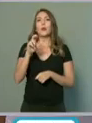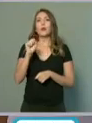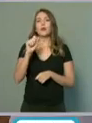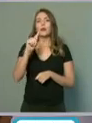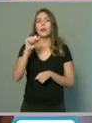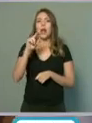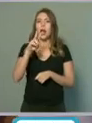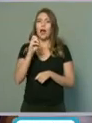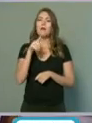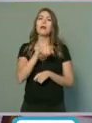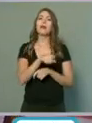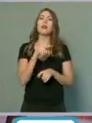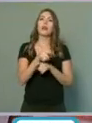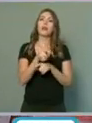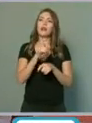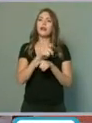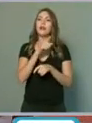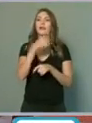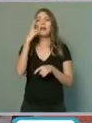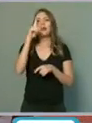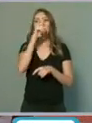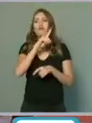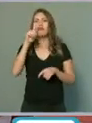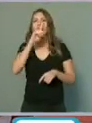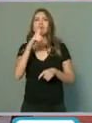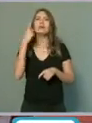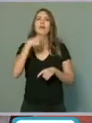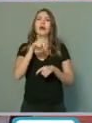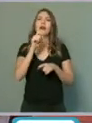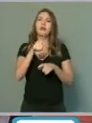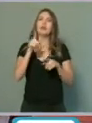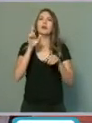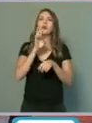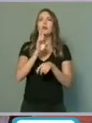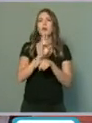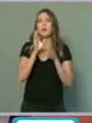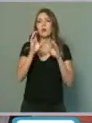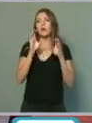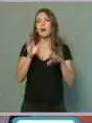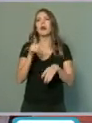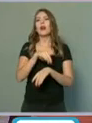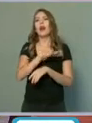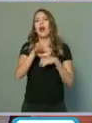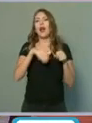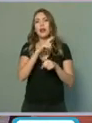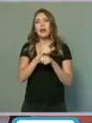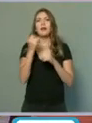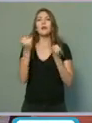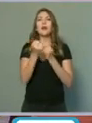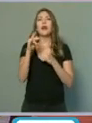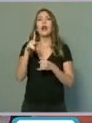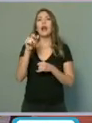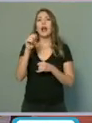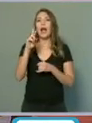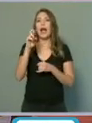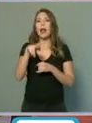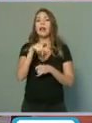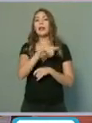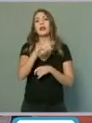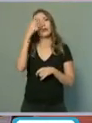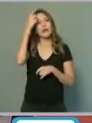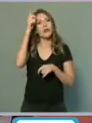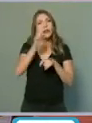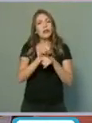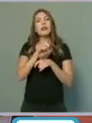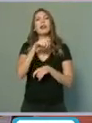gracias por estar aquí, nuestro influencer de animales de compañía. Y también a Karen Santander, quien es directora de Papilia. Muchas